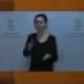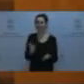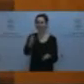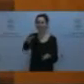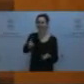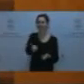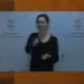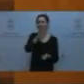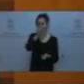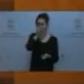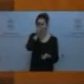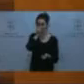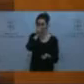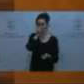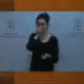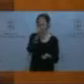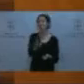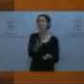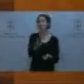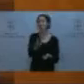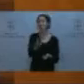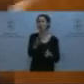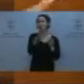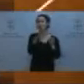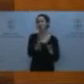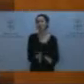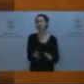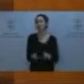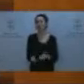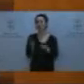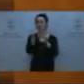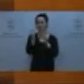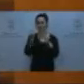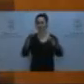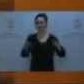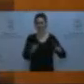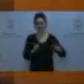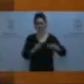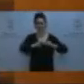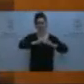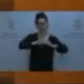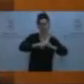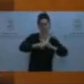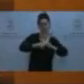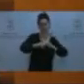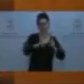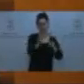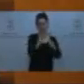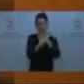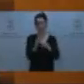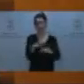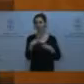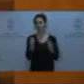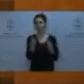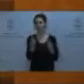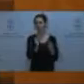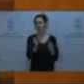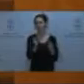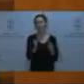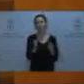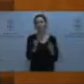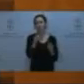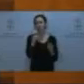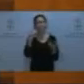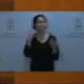o que se pesca en un río asturiano hasta su destino final, si es el caso, un restaurante o donde proceda?